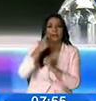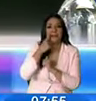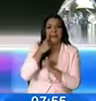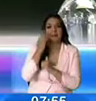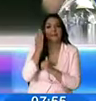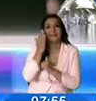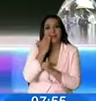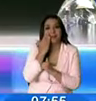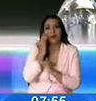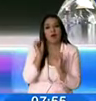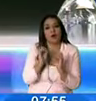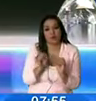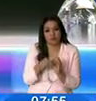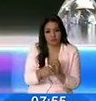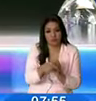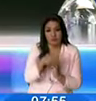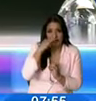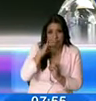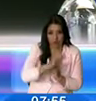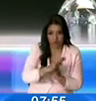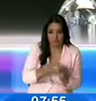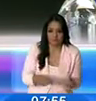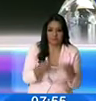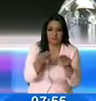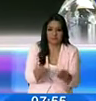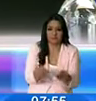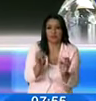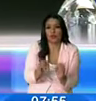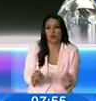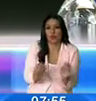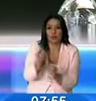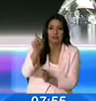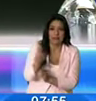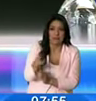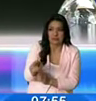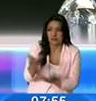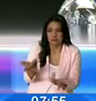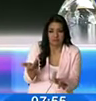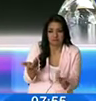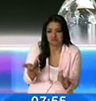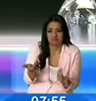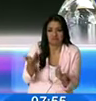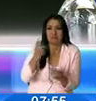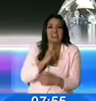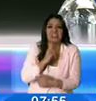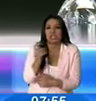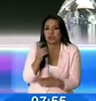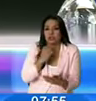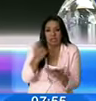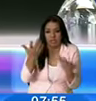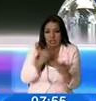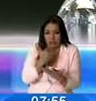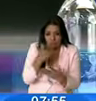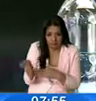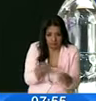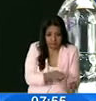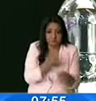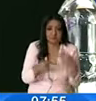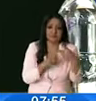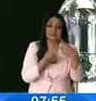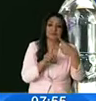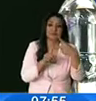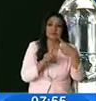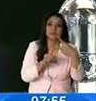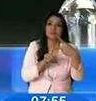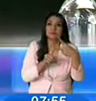mamá y el paciente, el niño, o el poder que requieren para poder autorizar su cirugía. Adicionalmente,